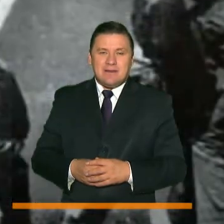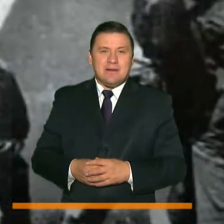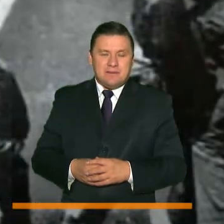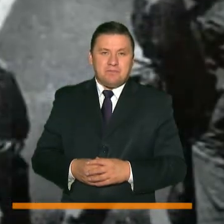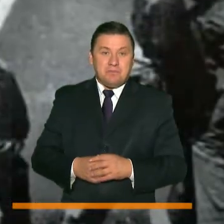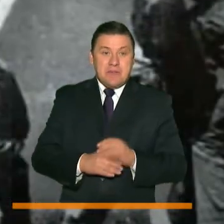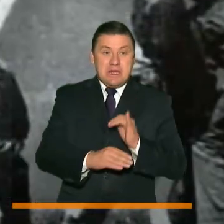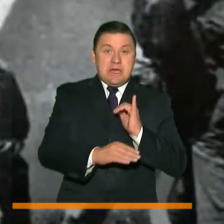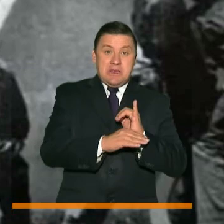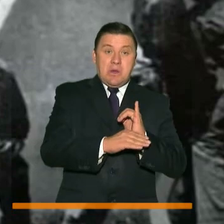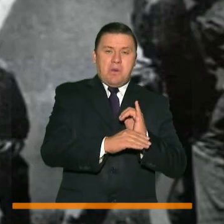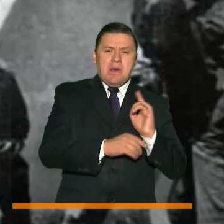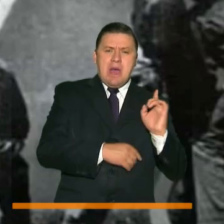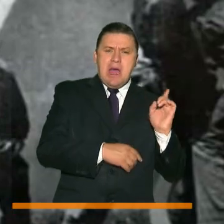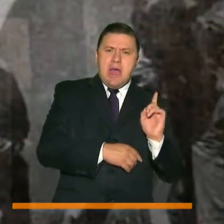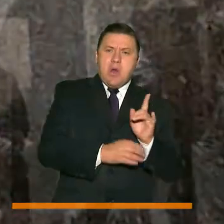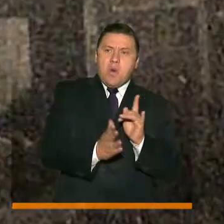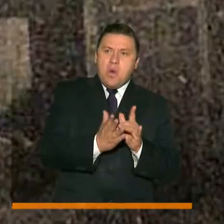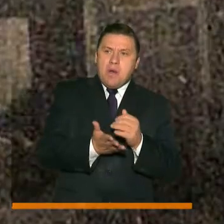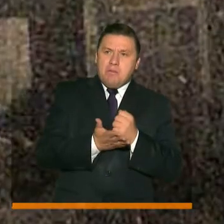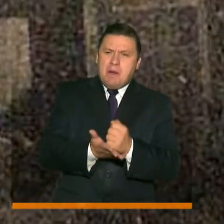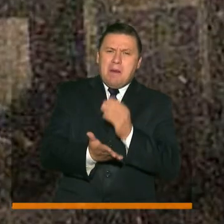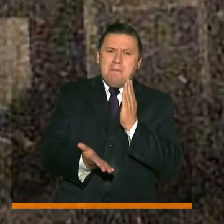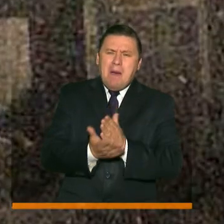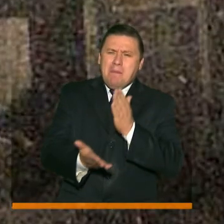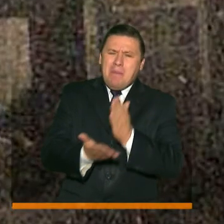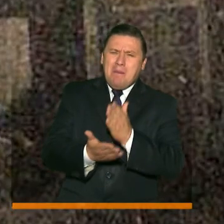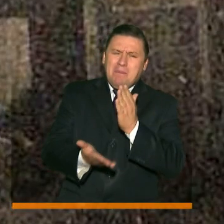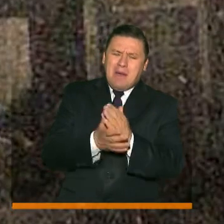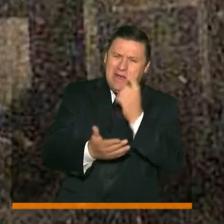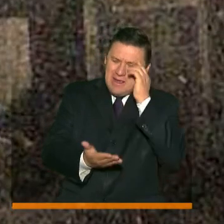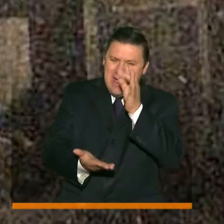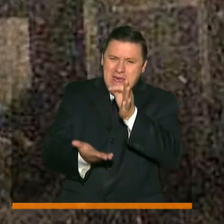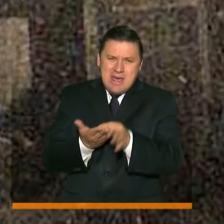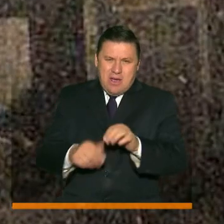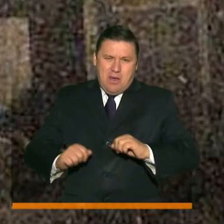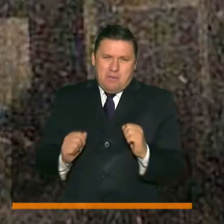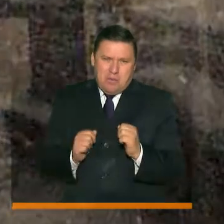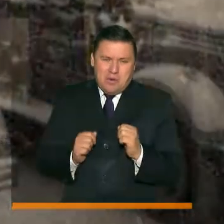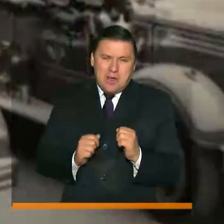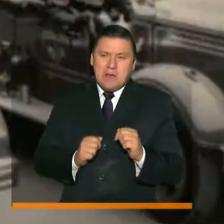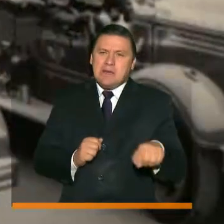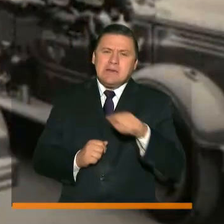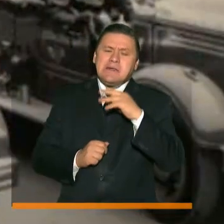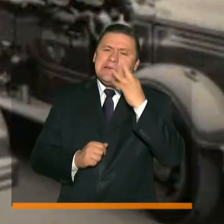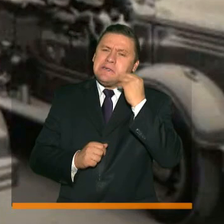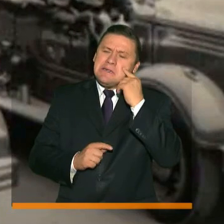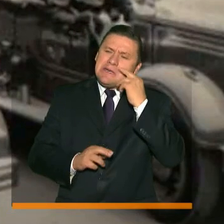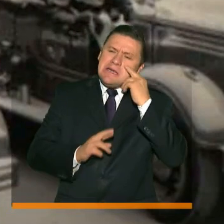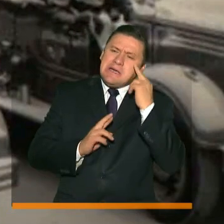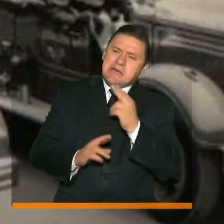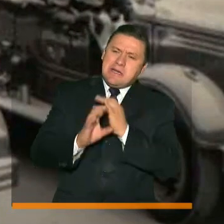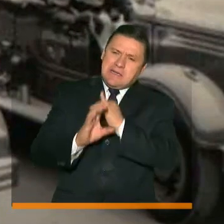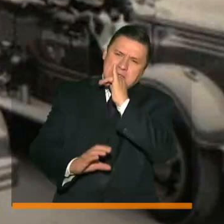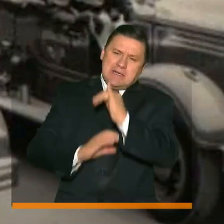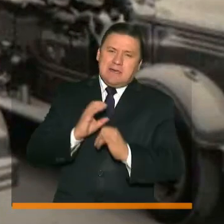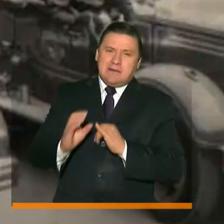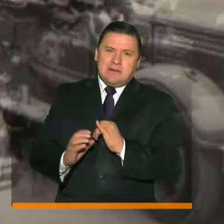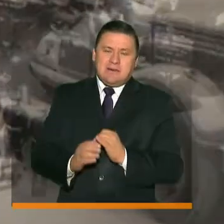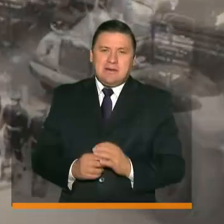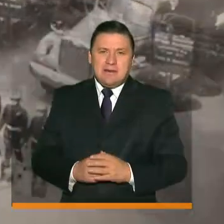Una institución que le ha hecho frente a emergencias y tragedias que han golpeado la capital del país y cuya experiencia es reconocida